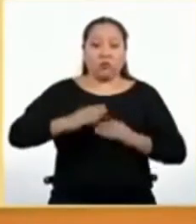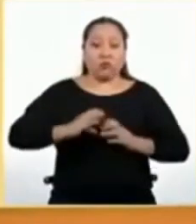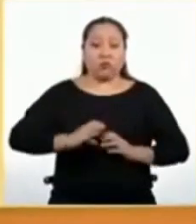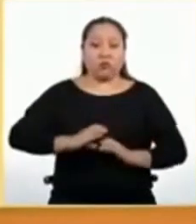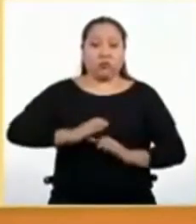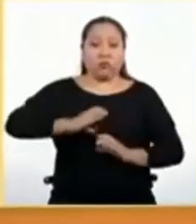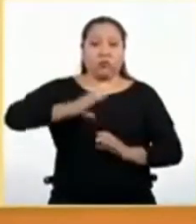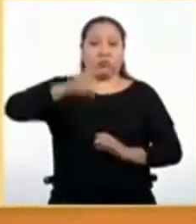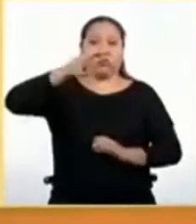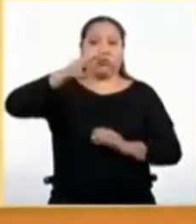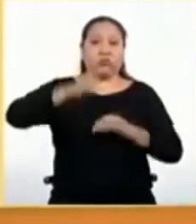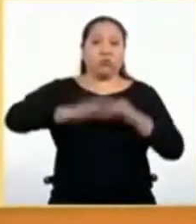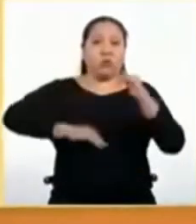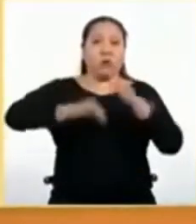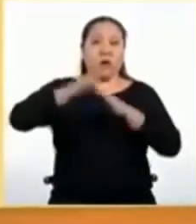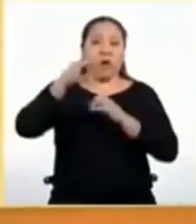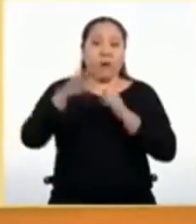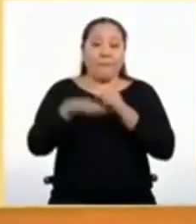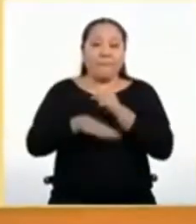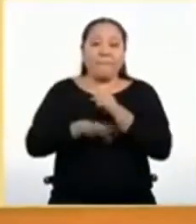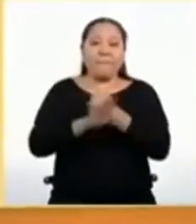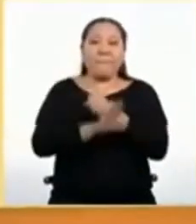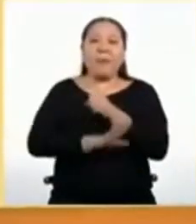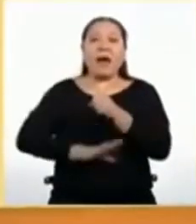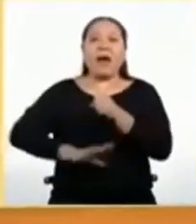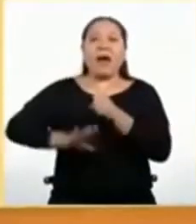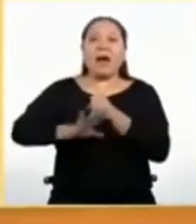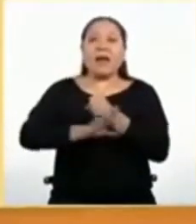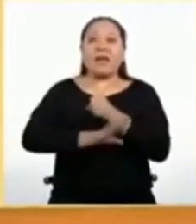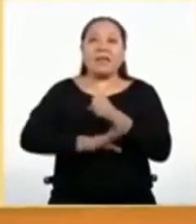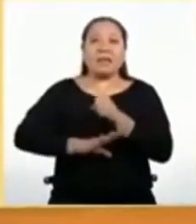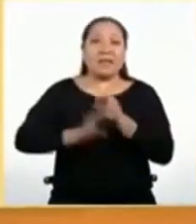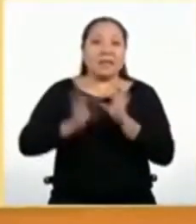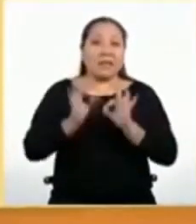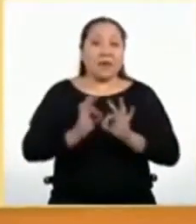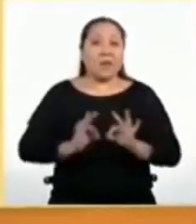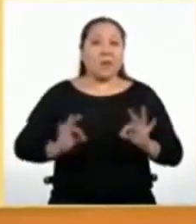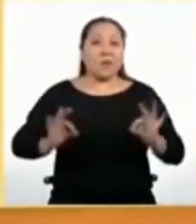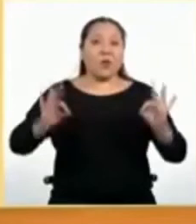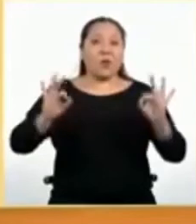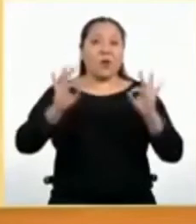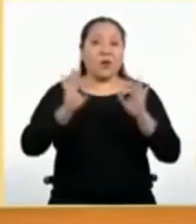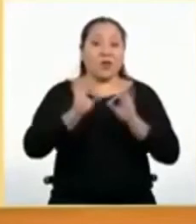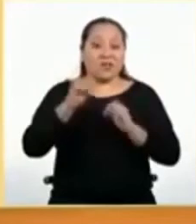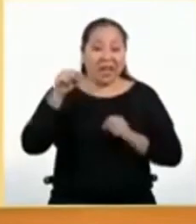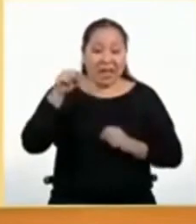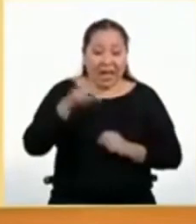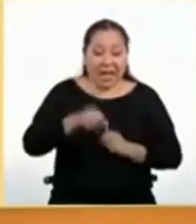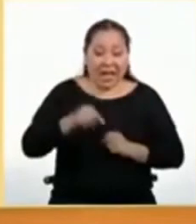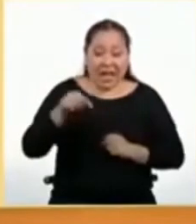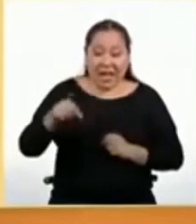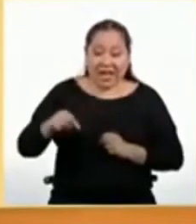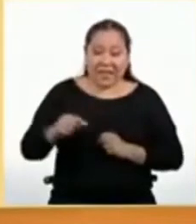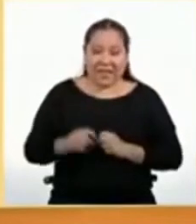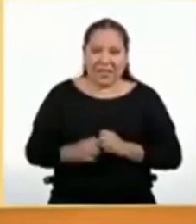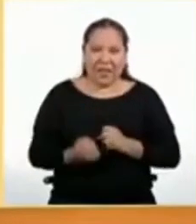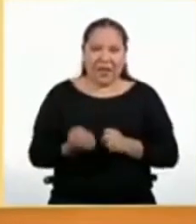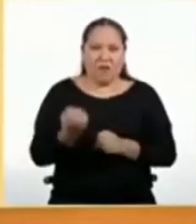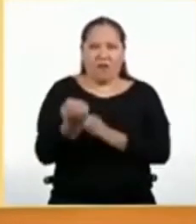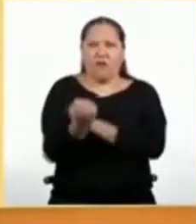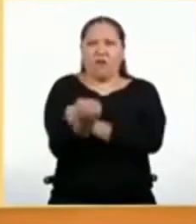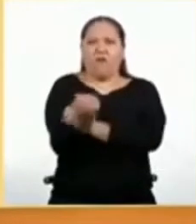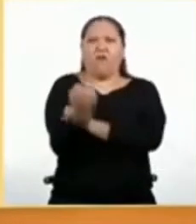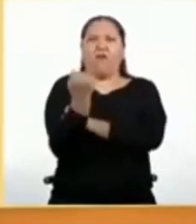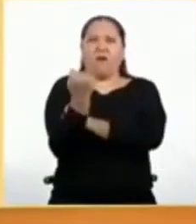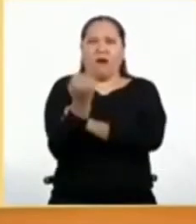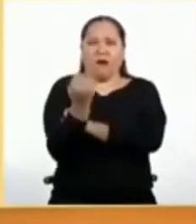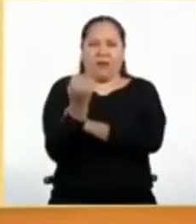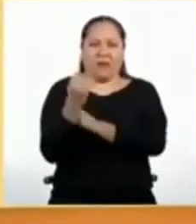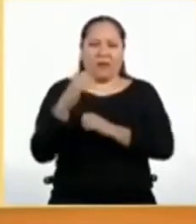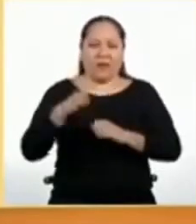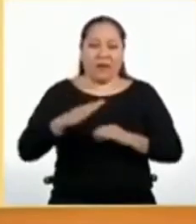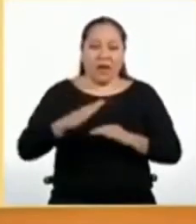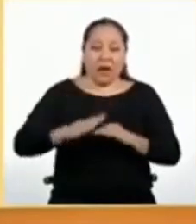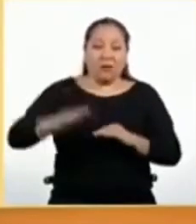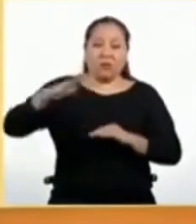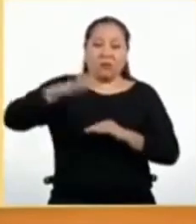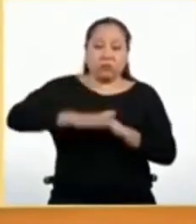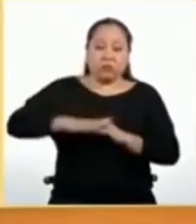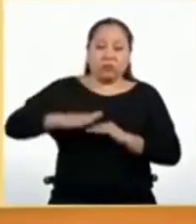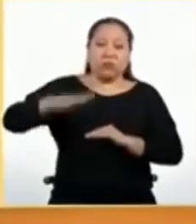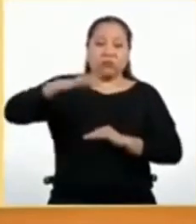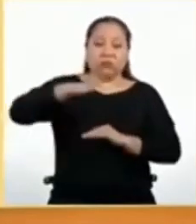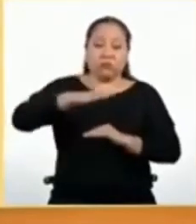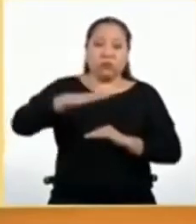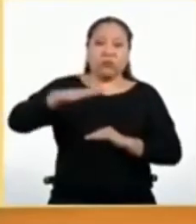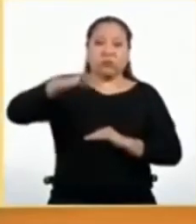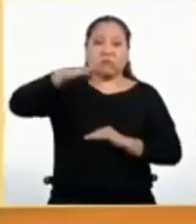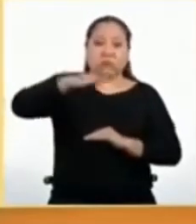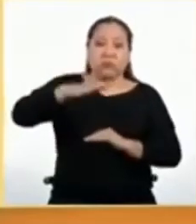necesita una buena base. Es decir, este nivel debe ser lo suficientemente sólido para que sobre él se